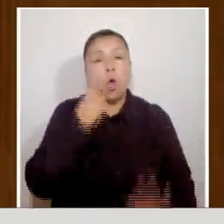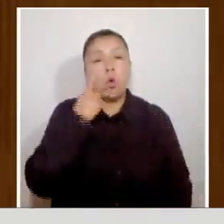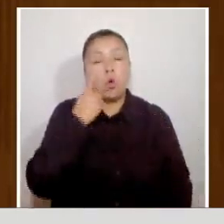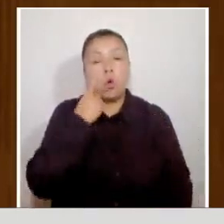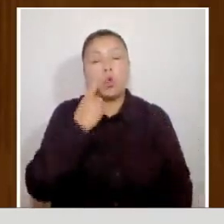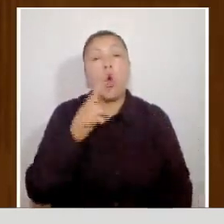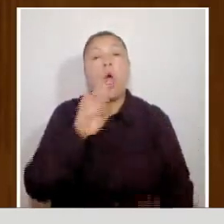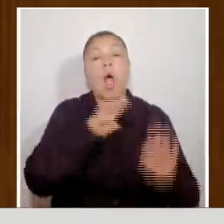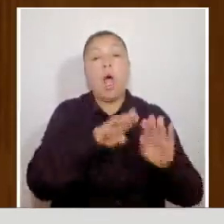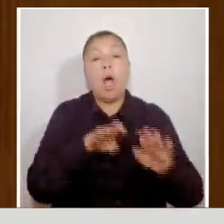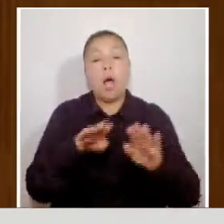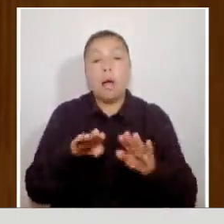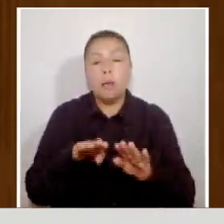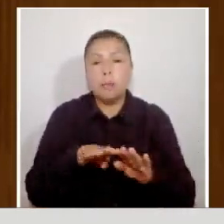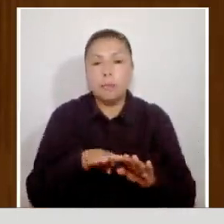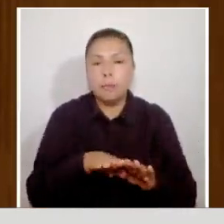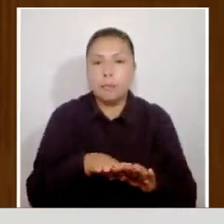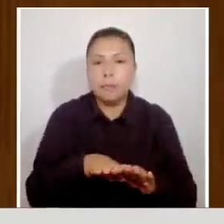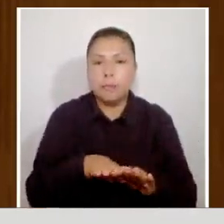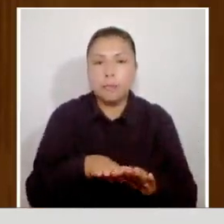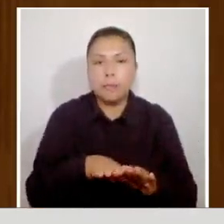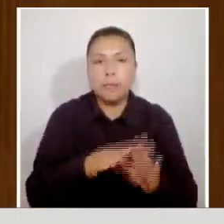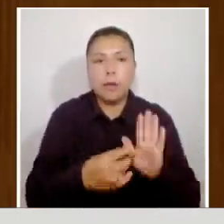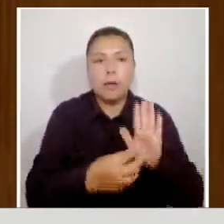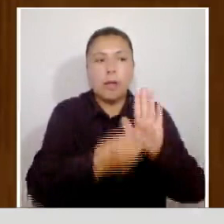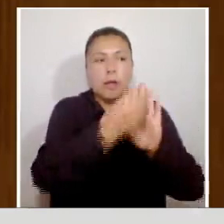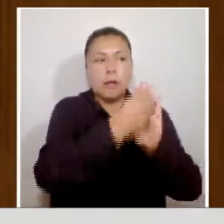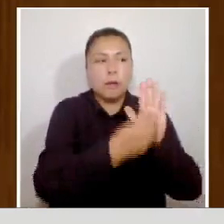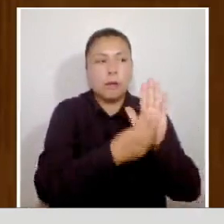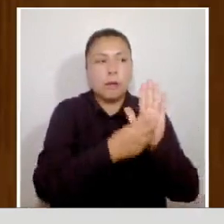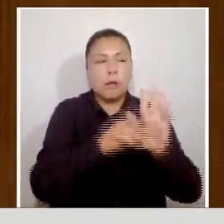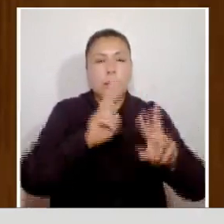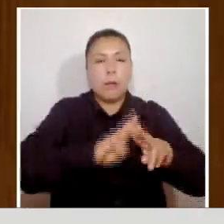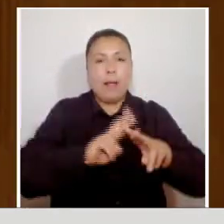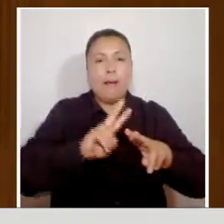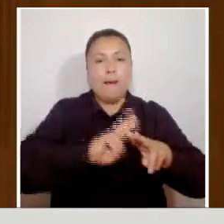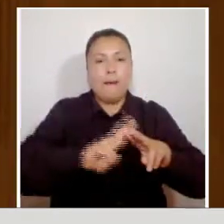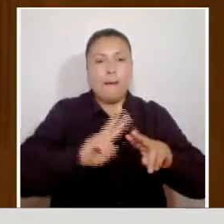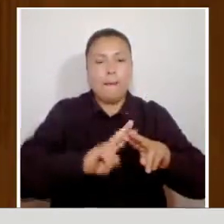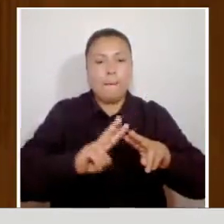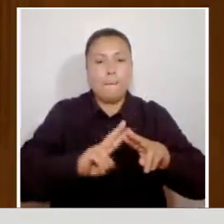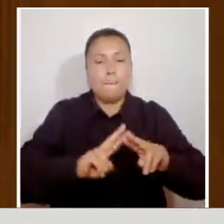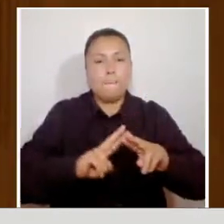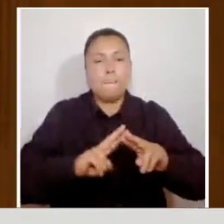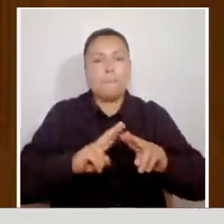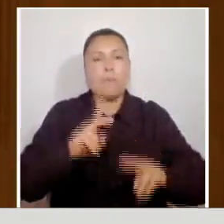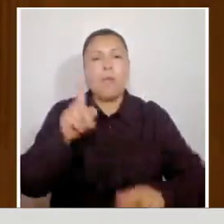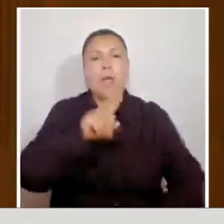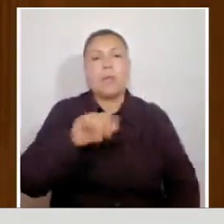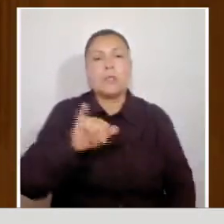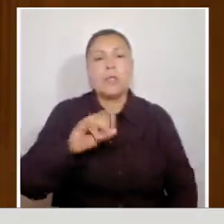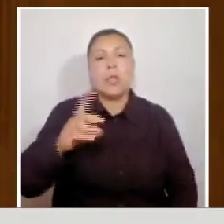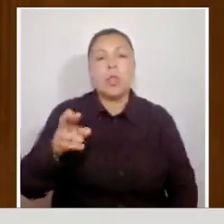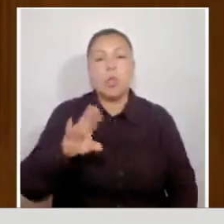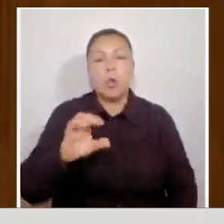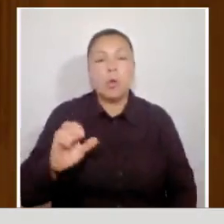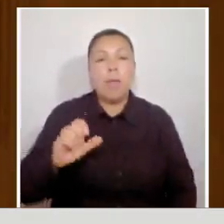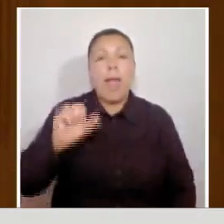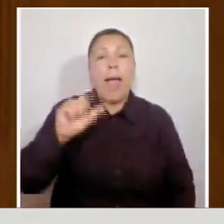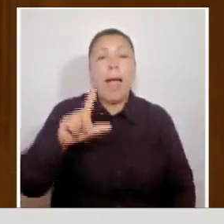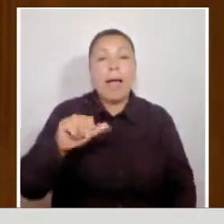empírico que sean indicados para actuar ante los síntomas propuestos por el síndrome de alienación